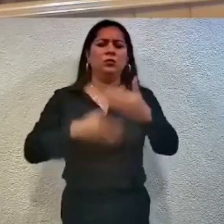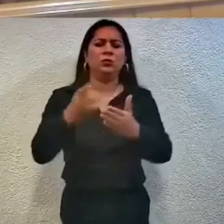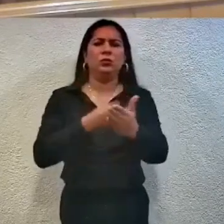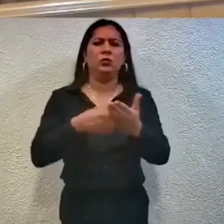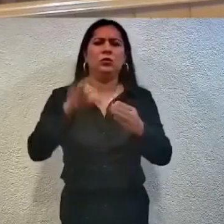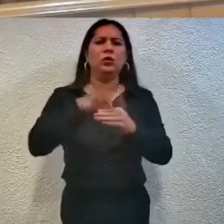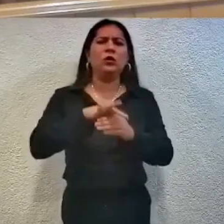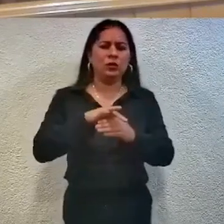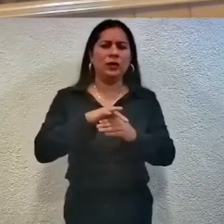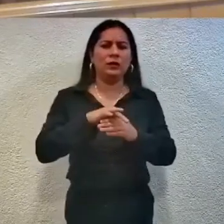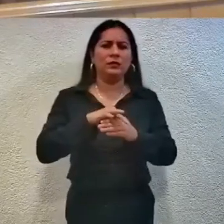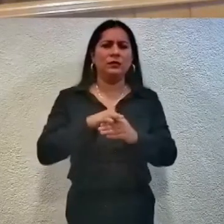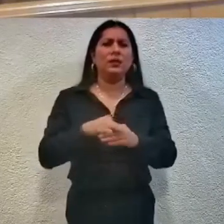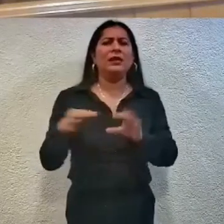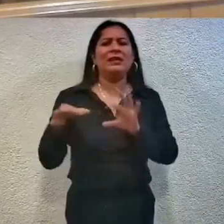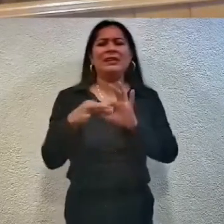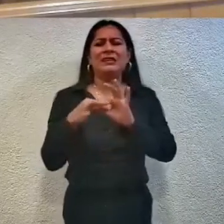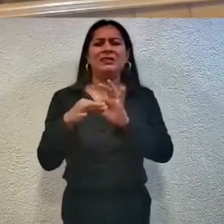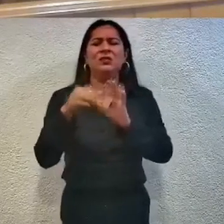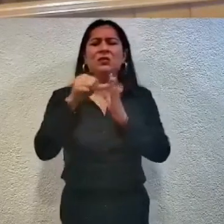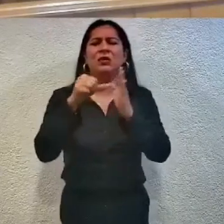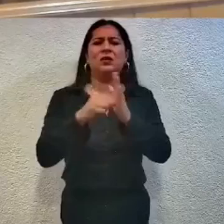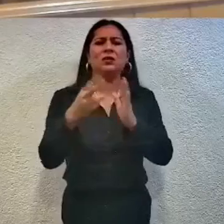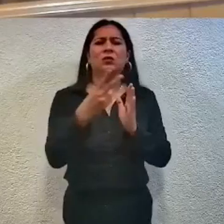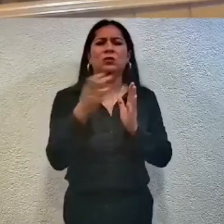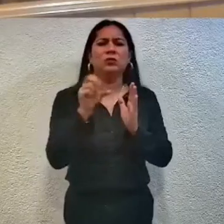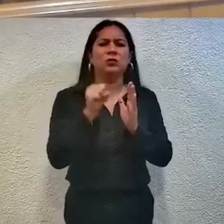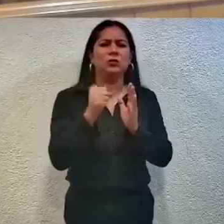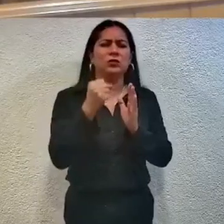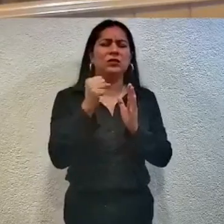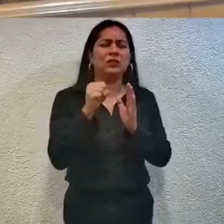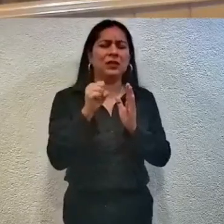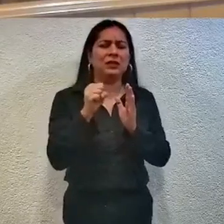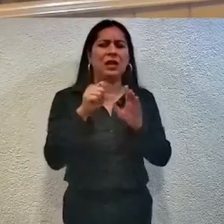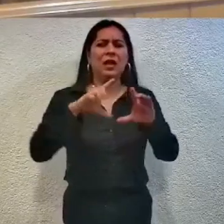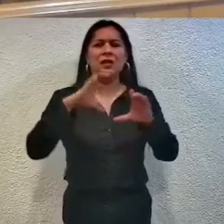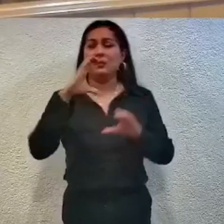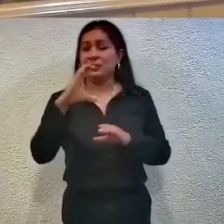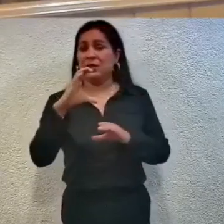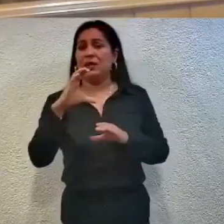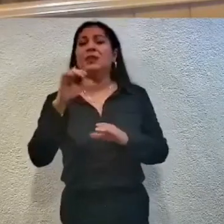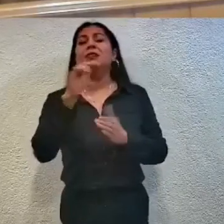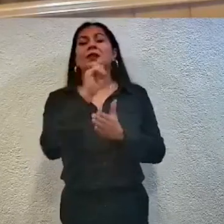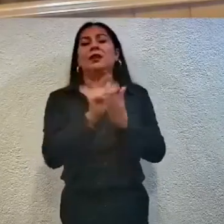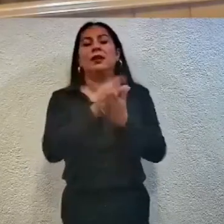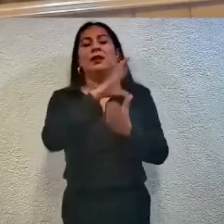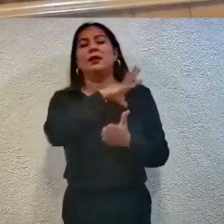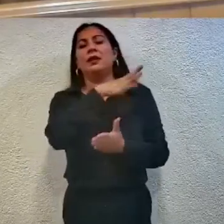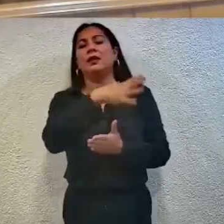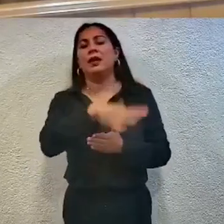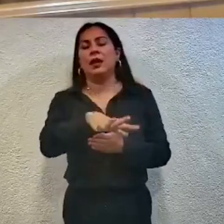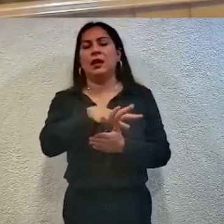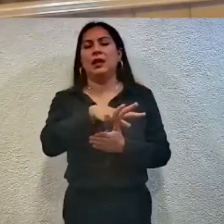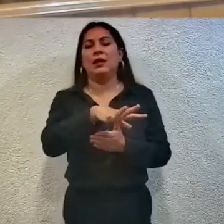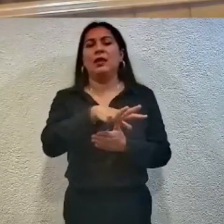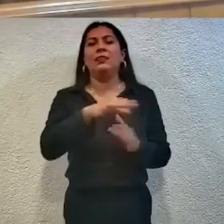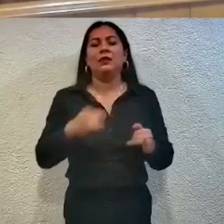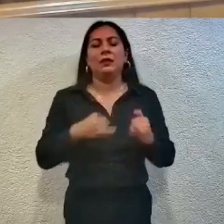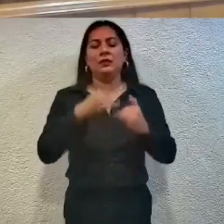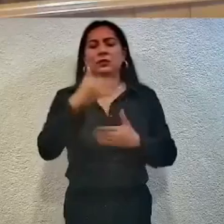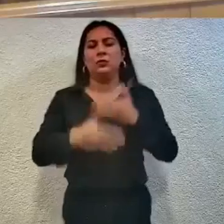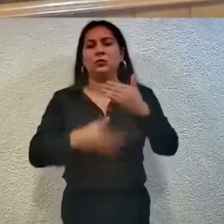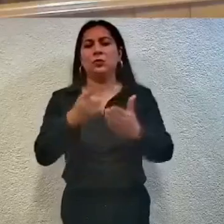Procedimientos Electorales, en relación con el artículo 260, inciso C, de la Ley General de